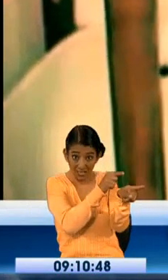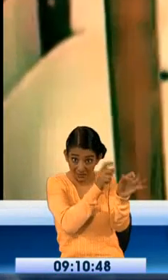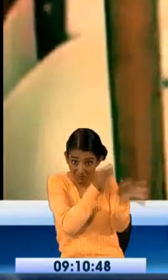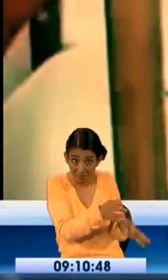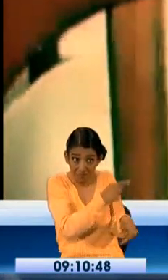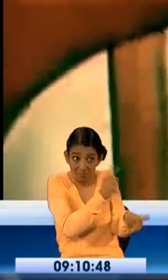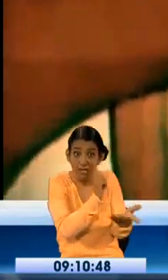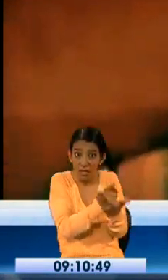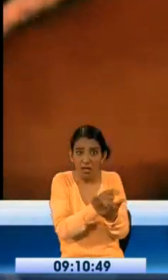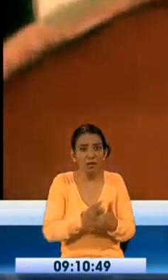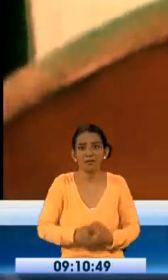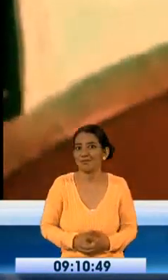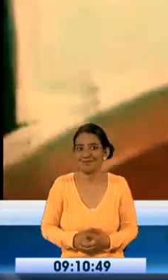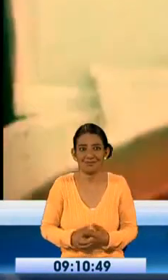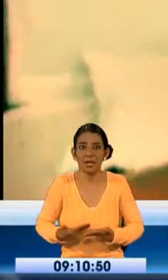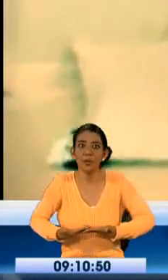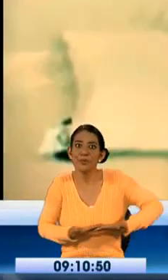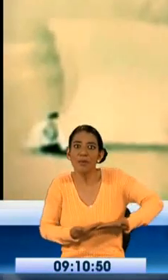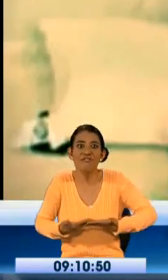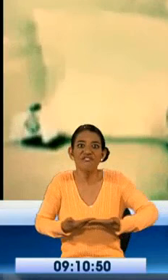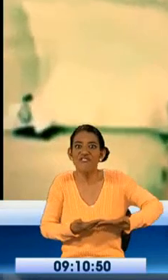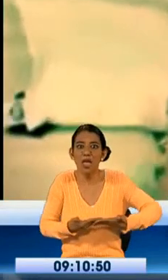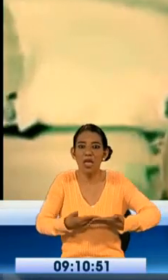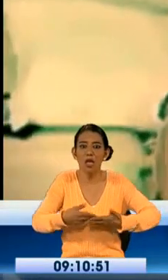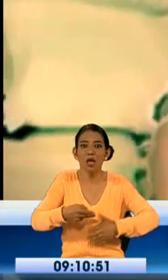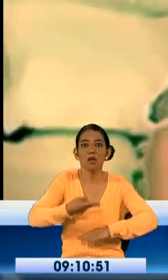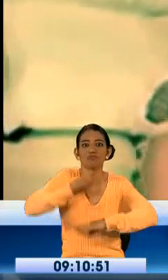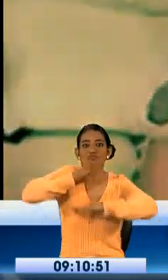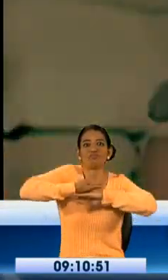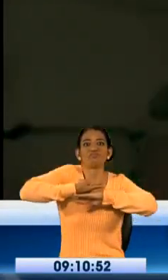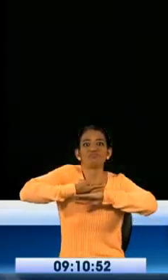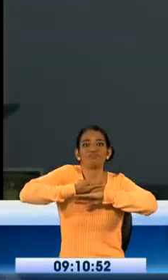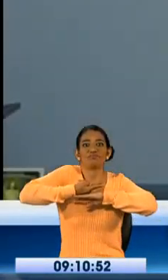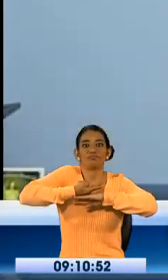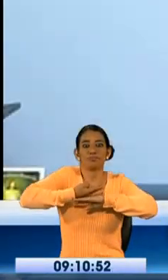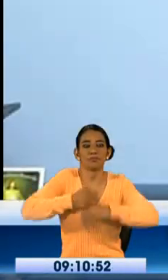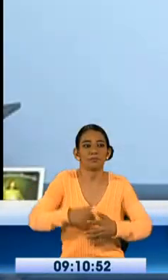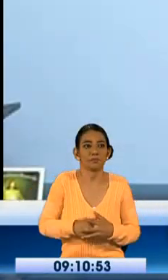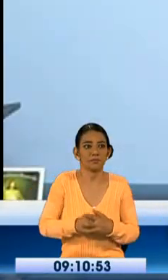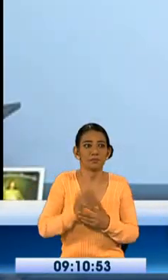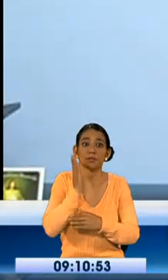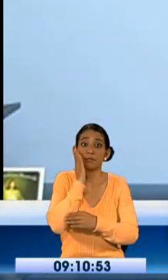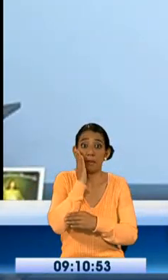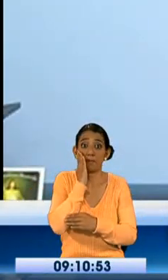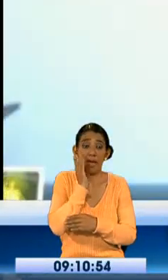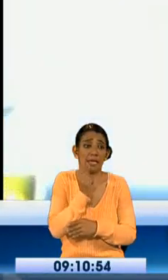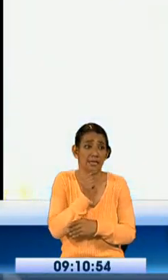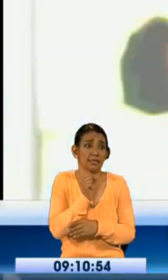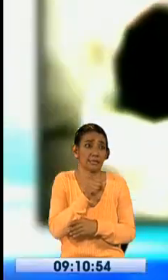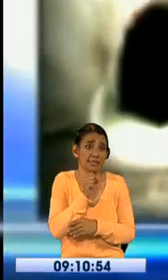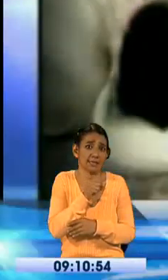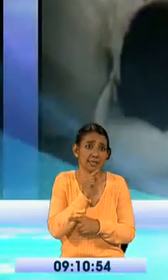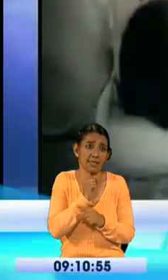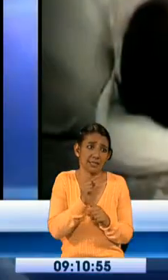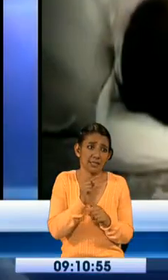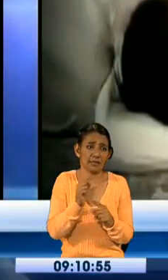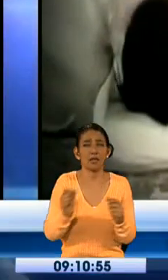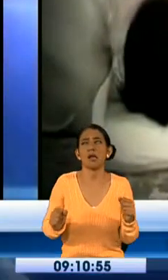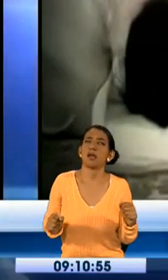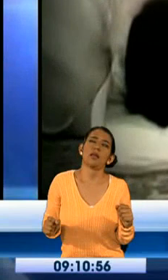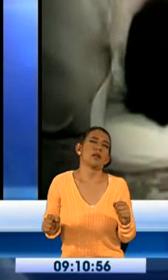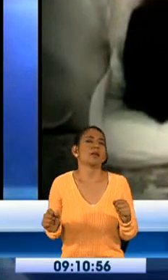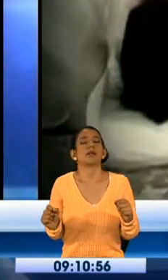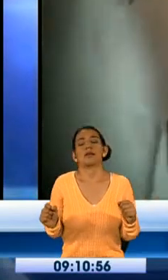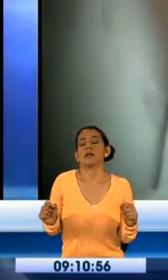postura adecuada para que el lactante duerma es boca arriba. Las madres sí lo refieren como un sueño más intranquilo, pero